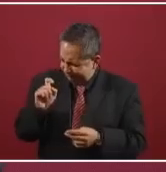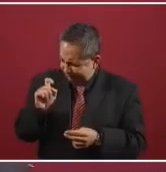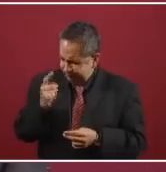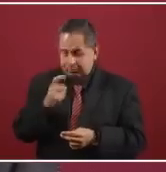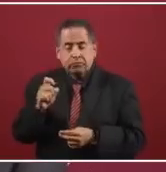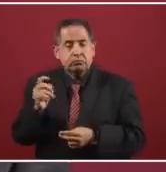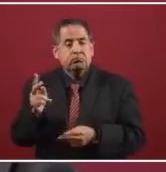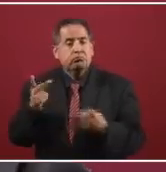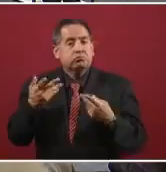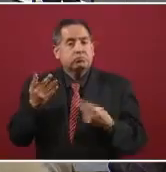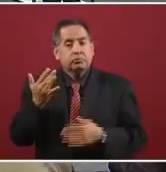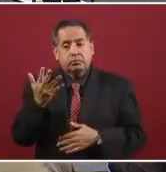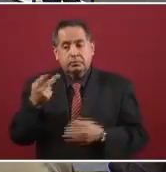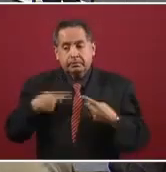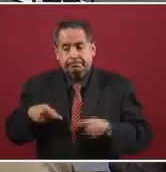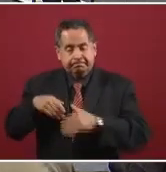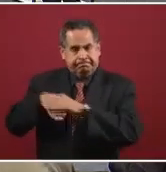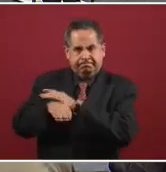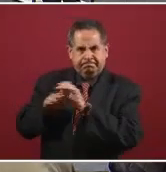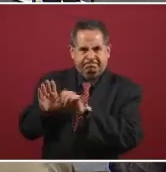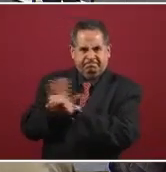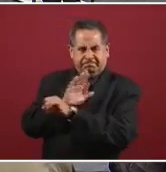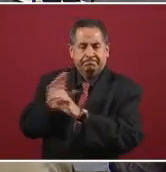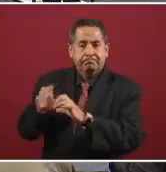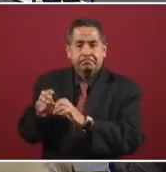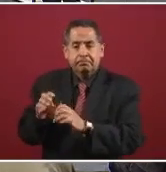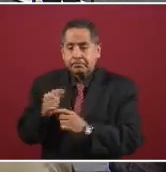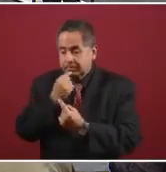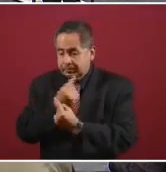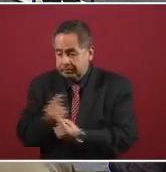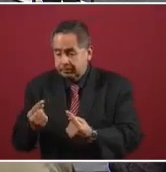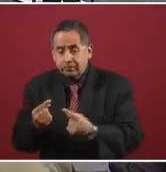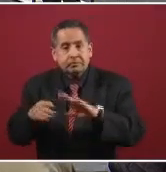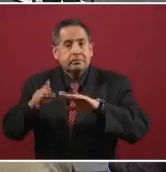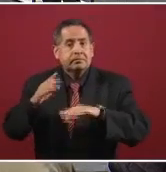150 personas, de los cuales menores, quizás la mitad.